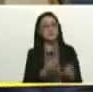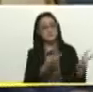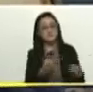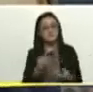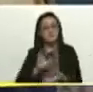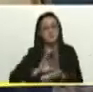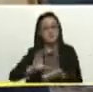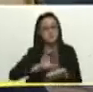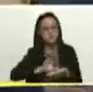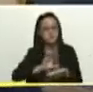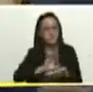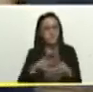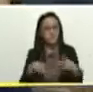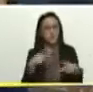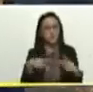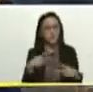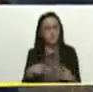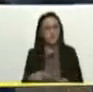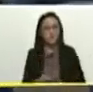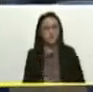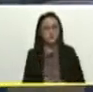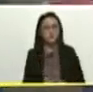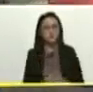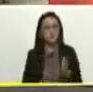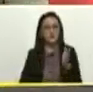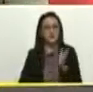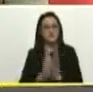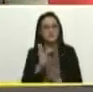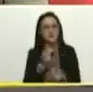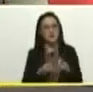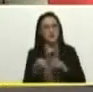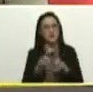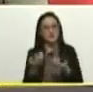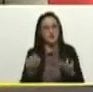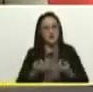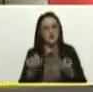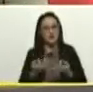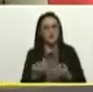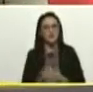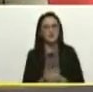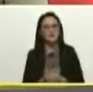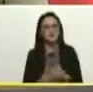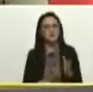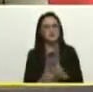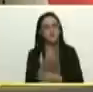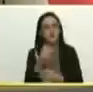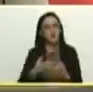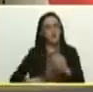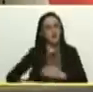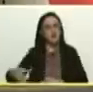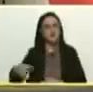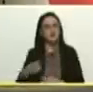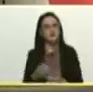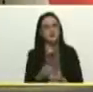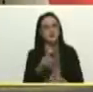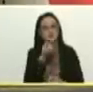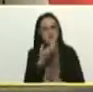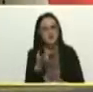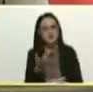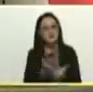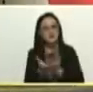inversiones productivas para el crecimiento de la economía real, para la creación de riqueza, de bienes, de